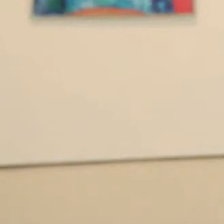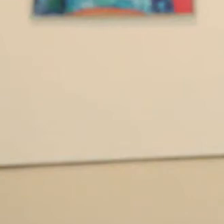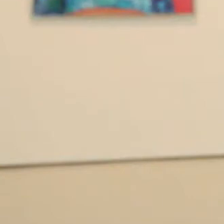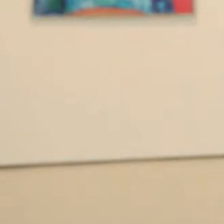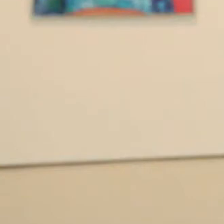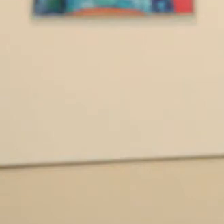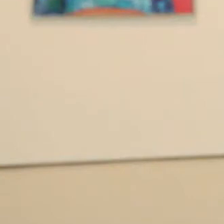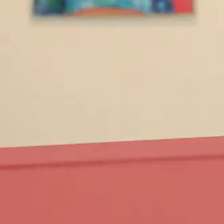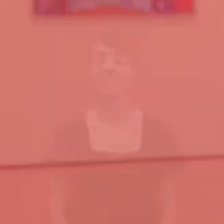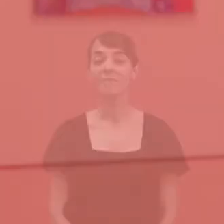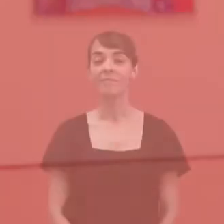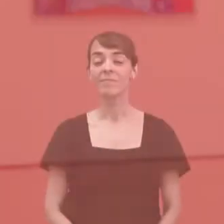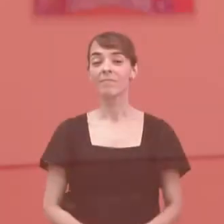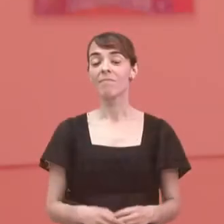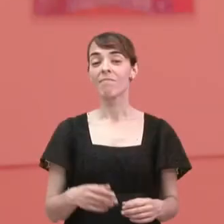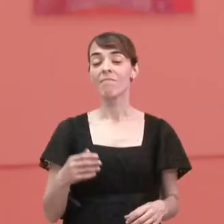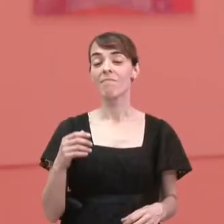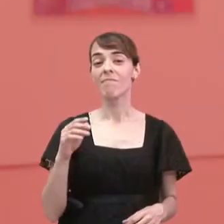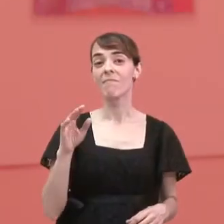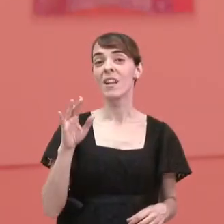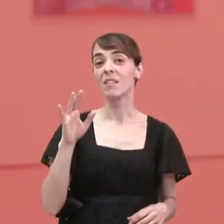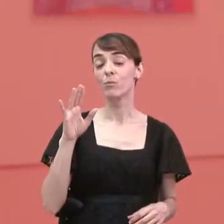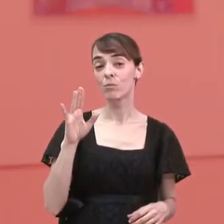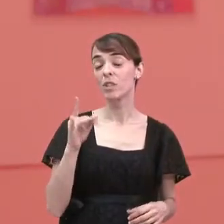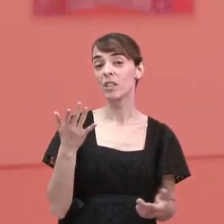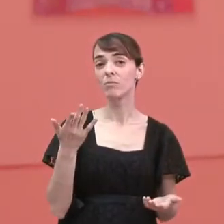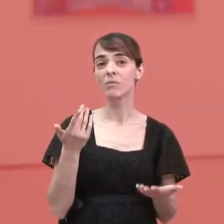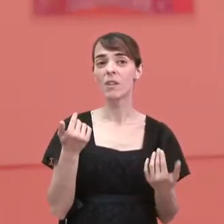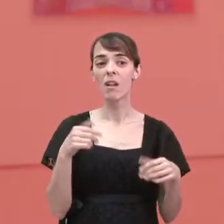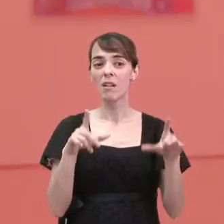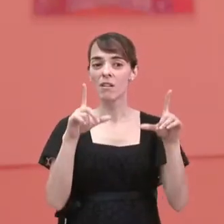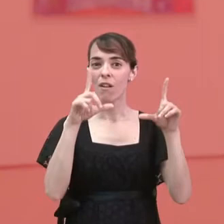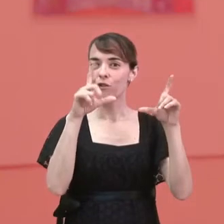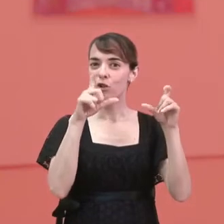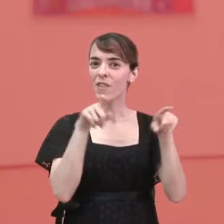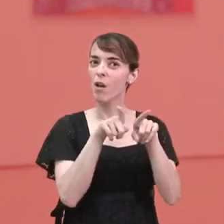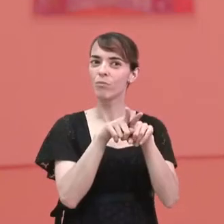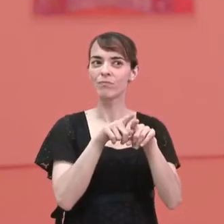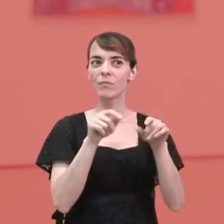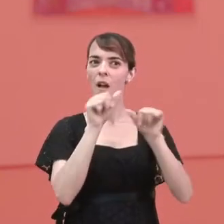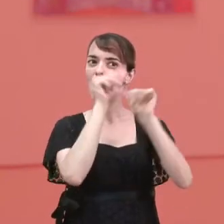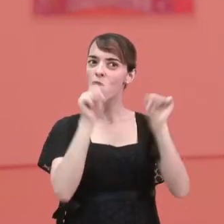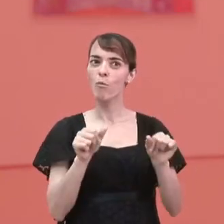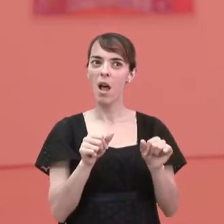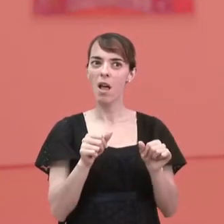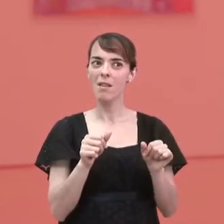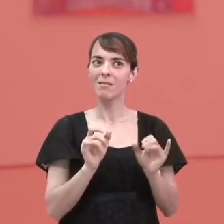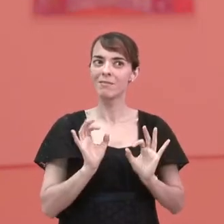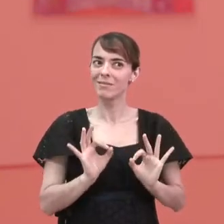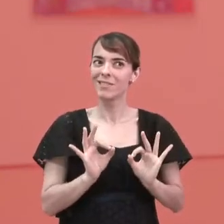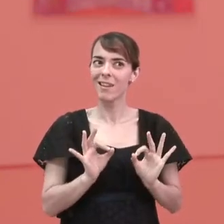Sí, la fotografía para mí es una forma de ser y estar en el mundo, o sea, que